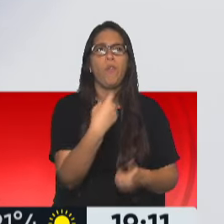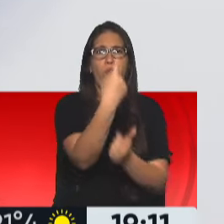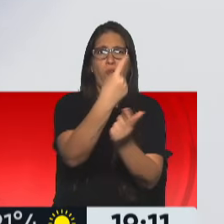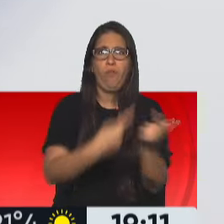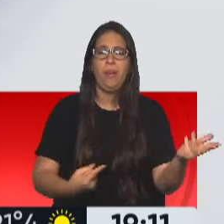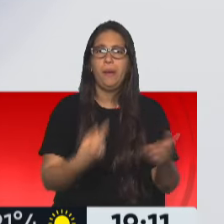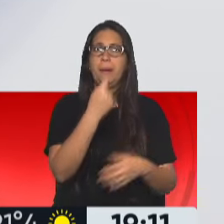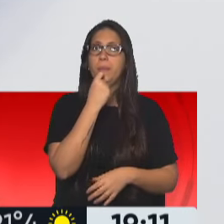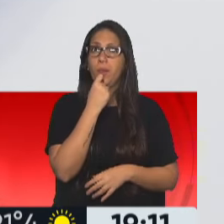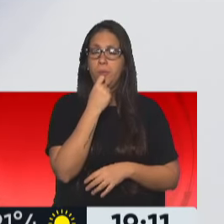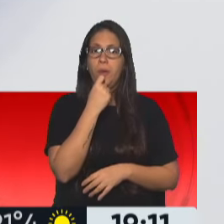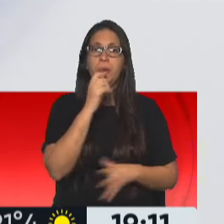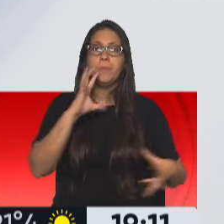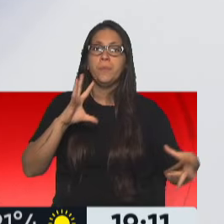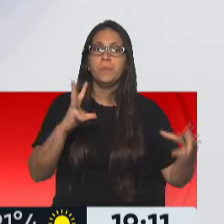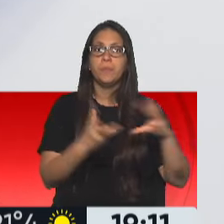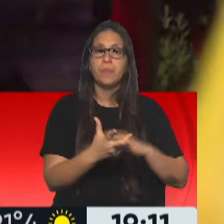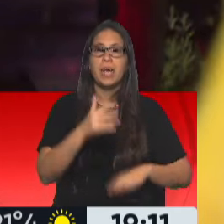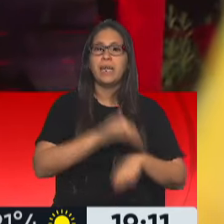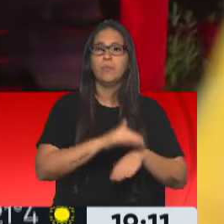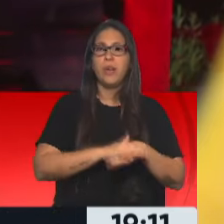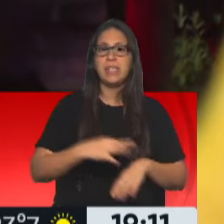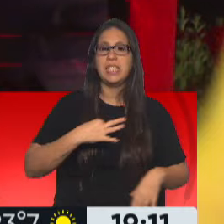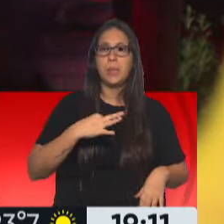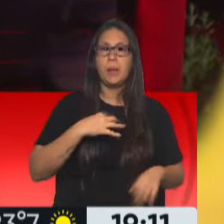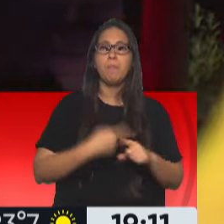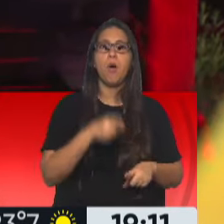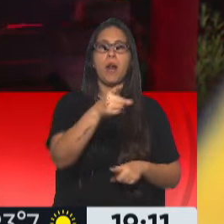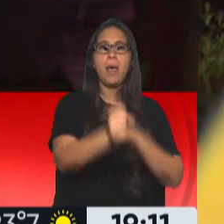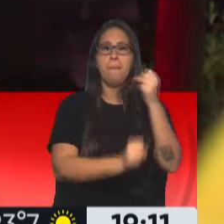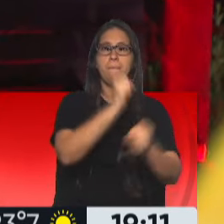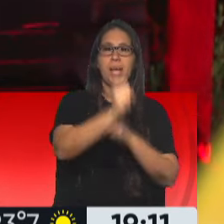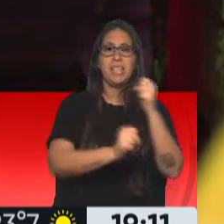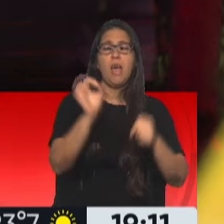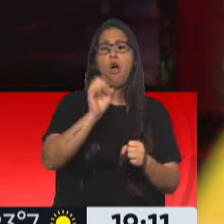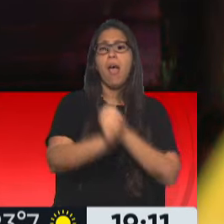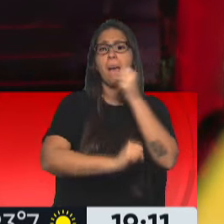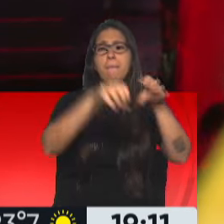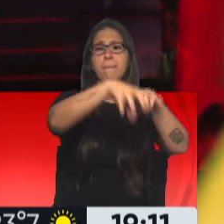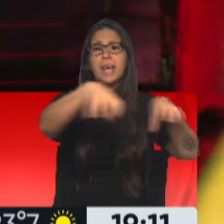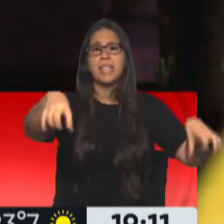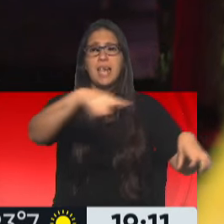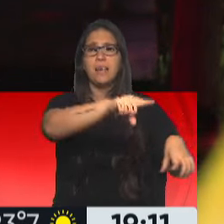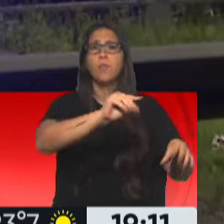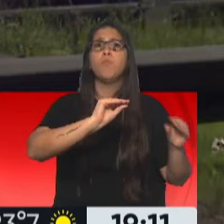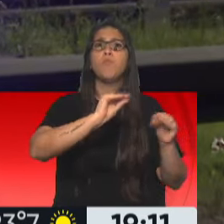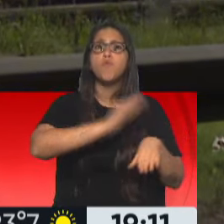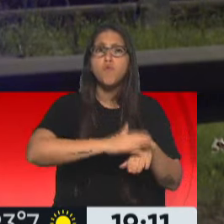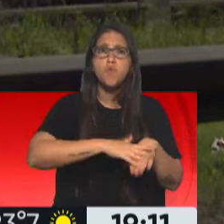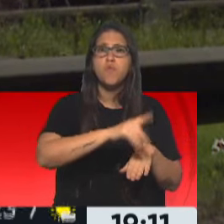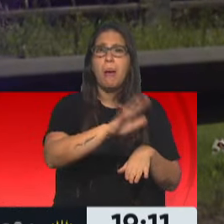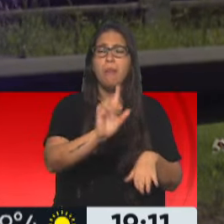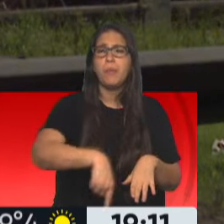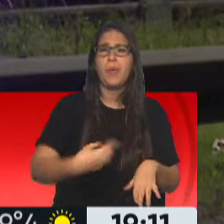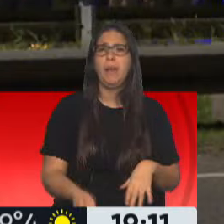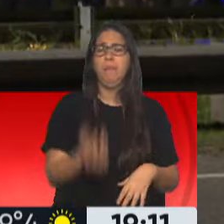vas a tener los daños de responsabilidad civil por la empresa o las empresas que hayan generado este tipo de situación. Que es un poco